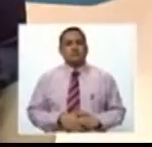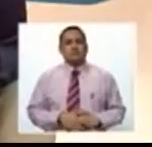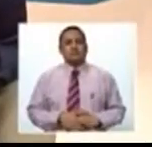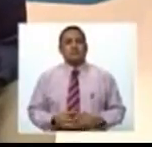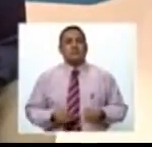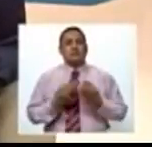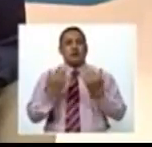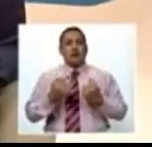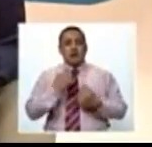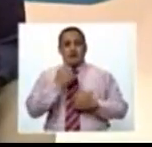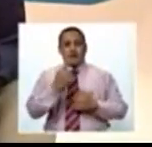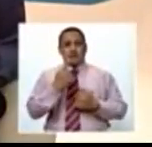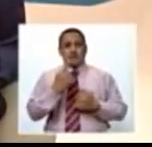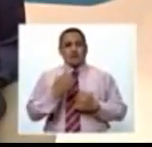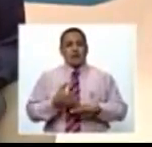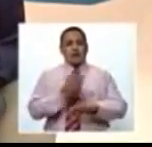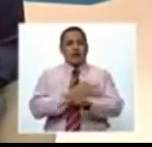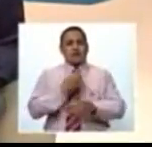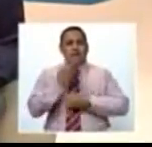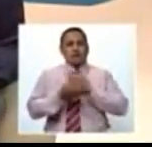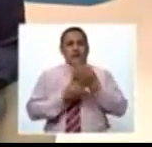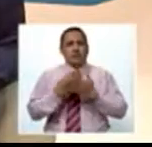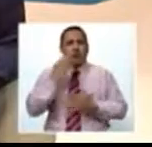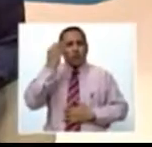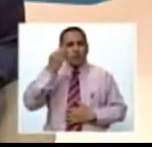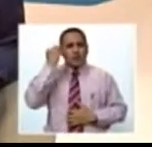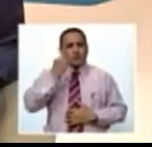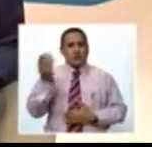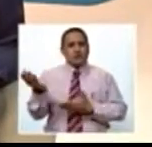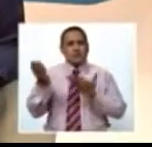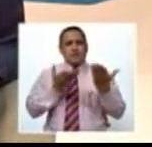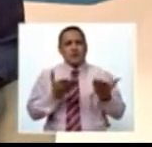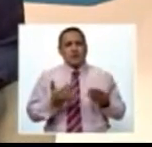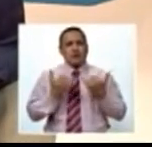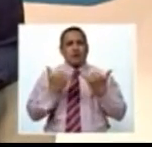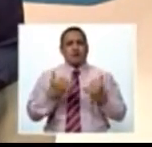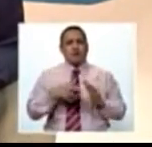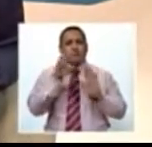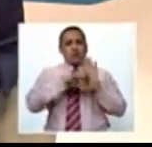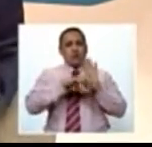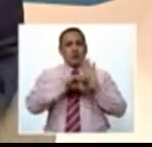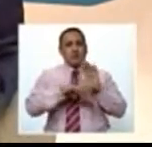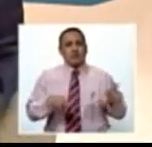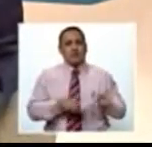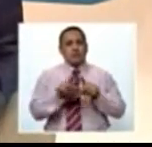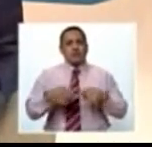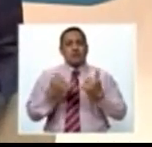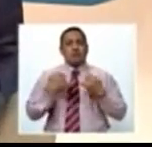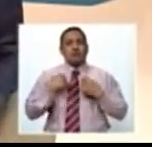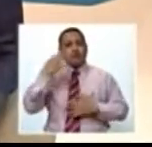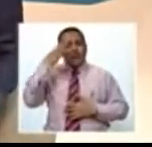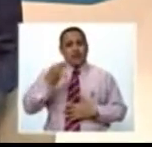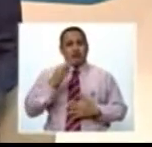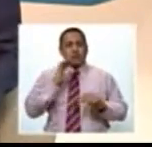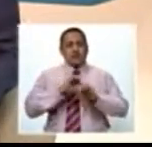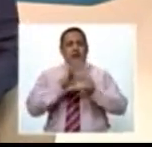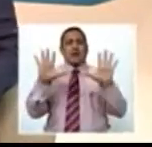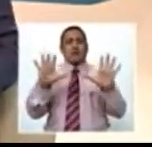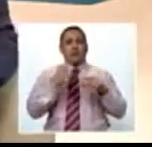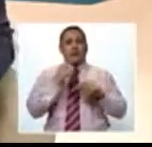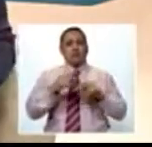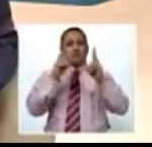Muy bien, esas han sido las impresiones, las opiniones de los invitados de nuestro programa de hoy. Creo que ha quedado más que claro